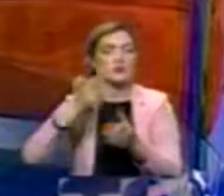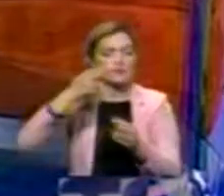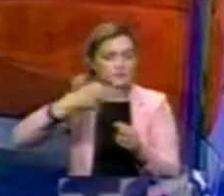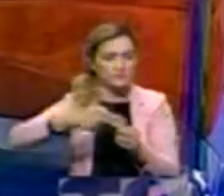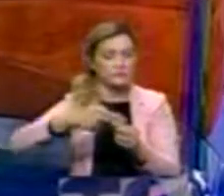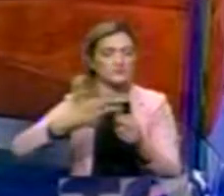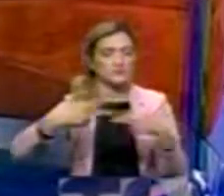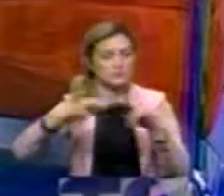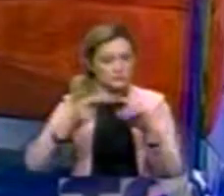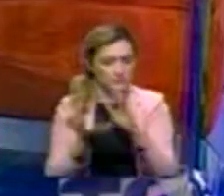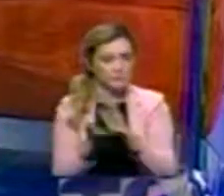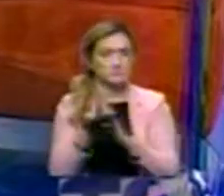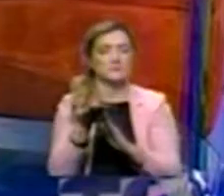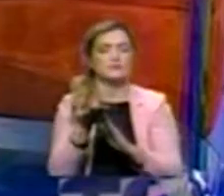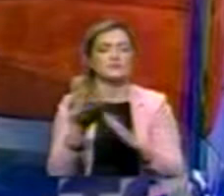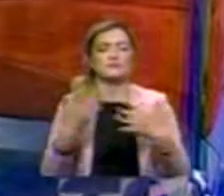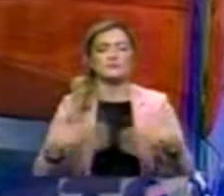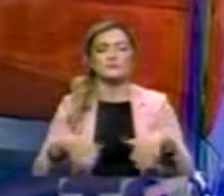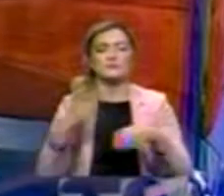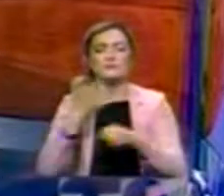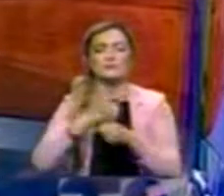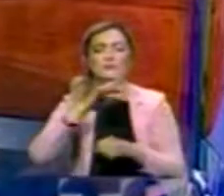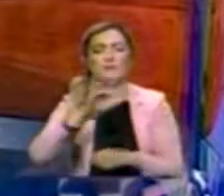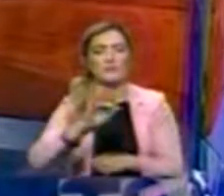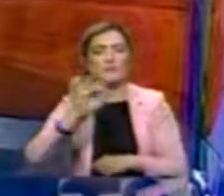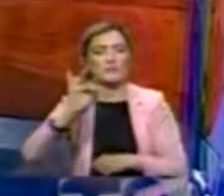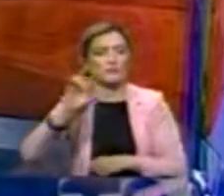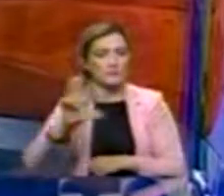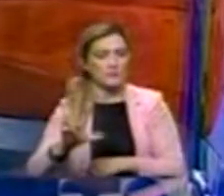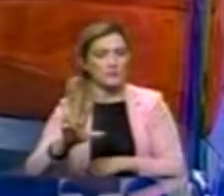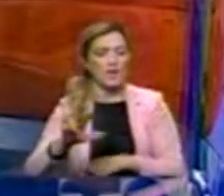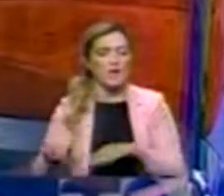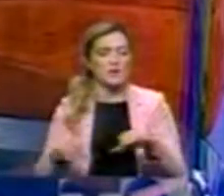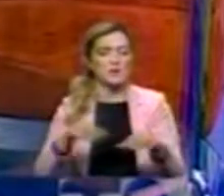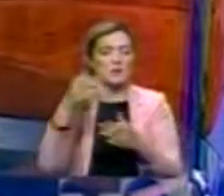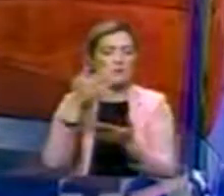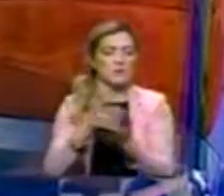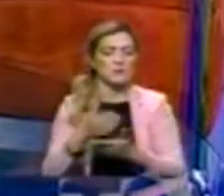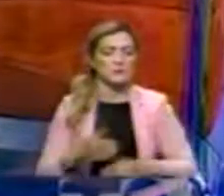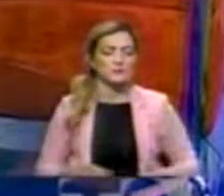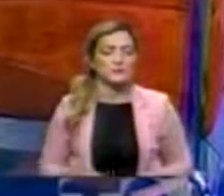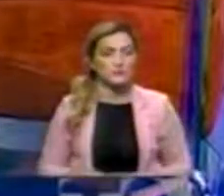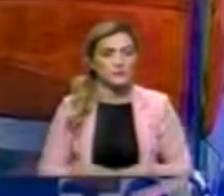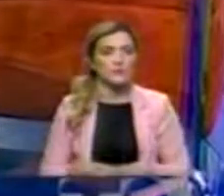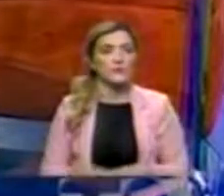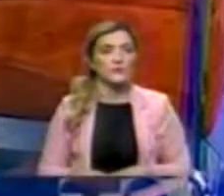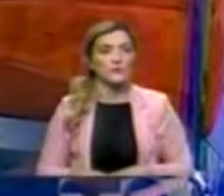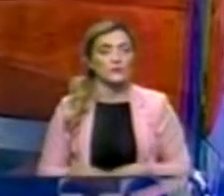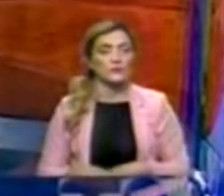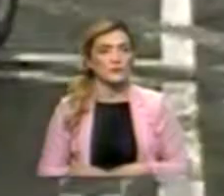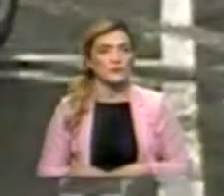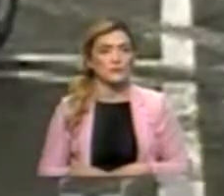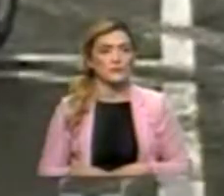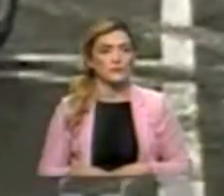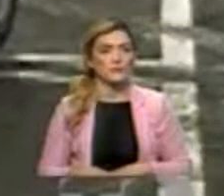subsidios de los combustibles, paralizarán sus actividades. Como lo hemos visto esta mañana, escuchemos.